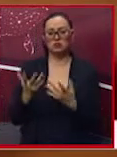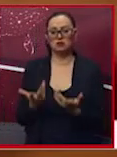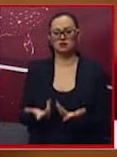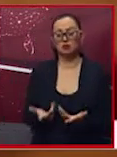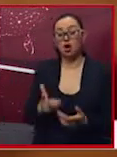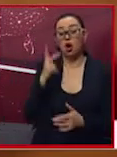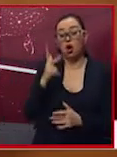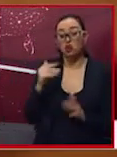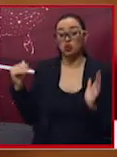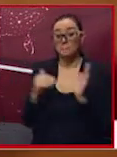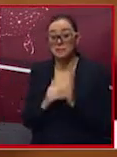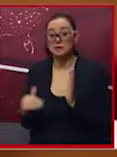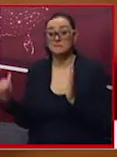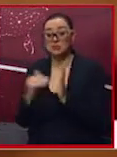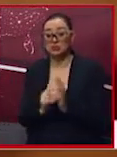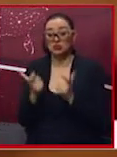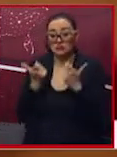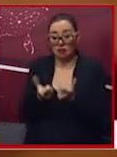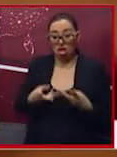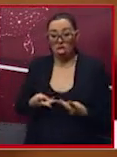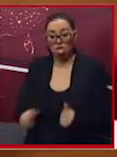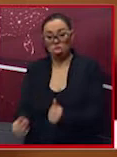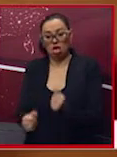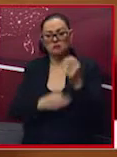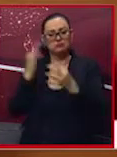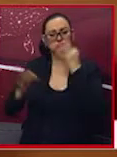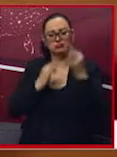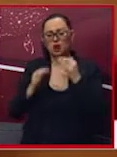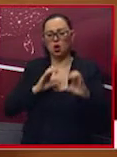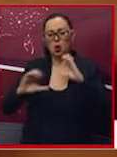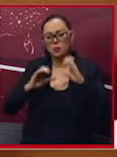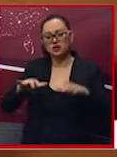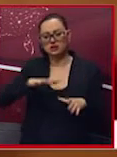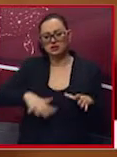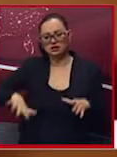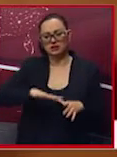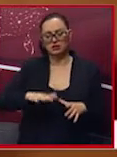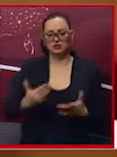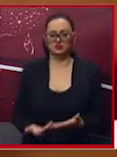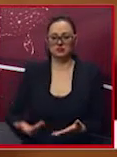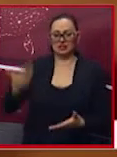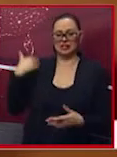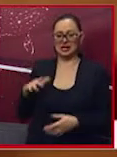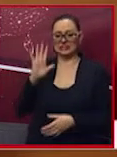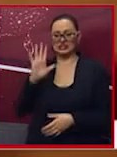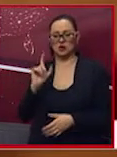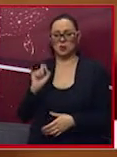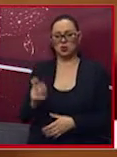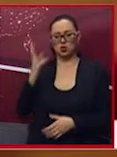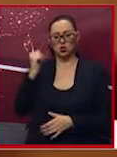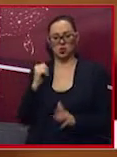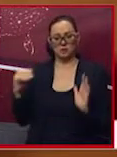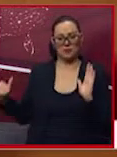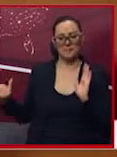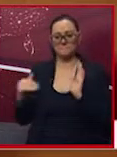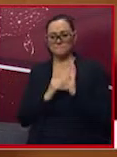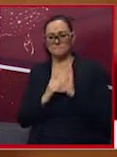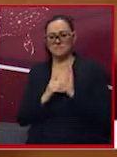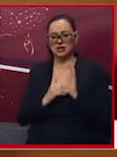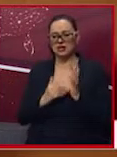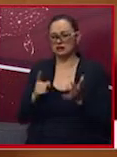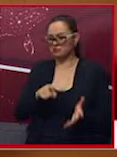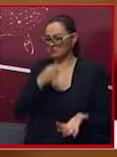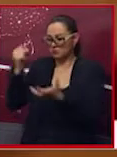Repito, 8,000 millones de pesos en comunicación social, contra 5,9 mil millones de pesos que destinó a programas